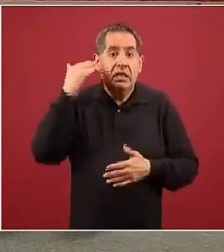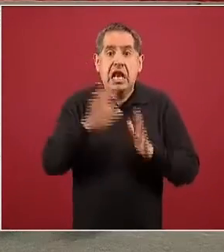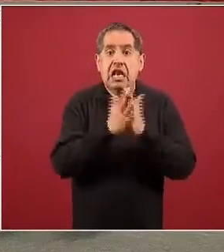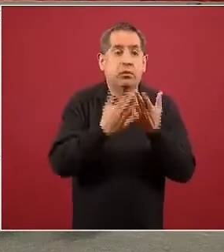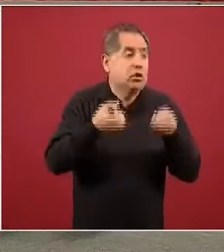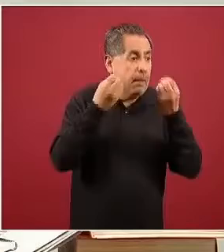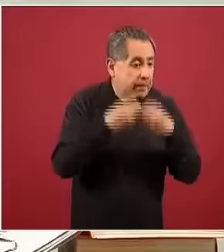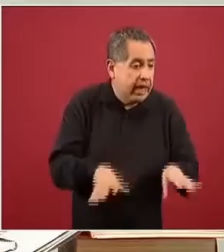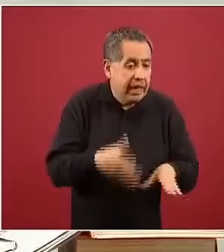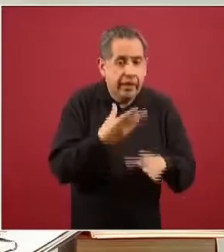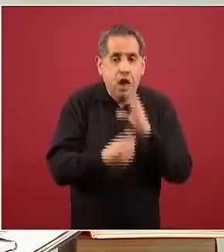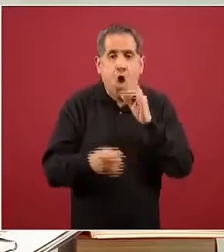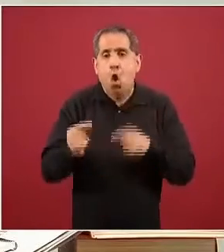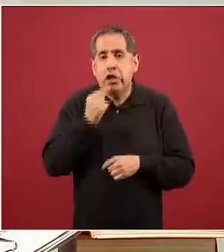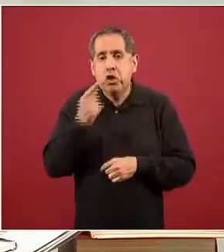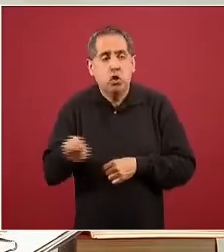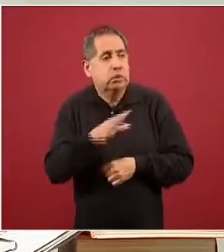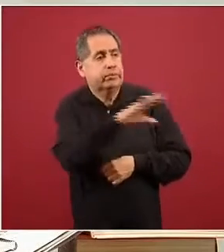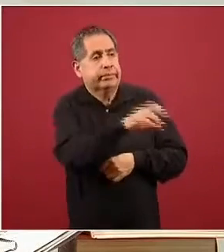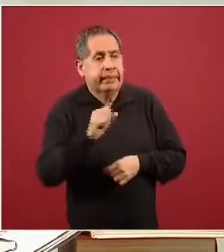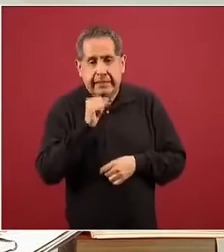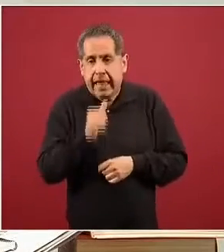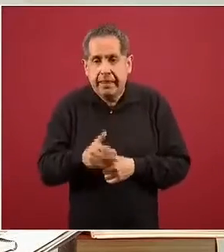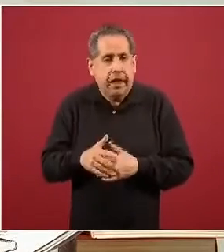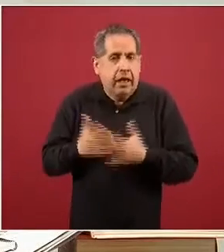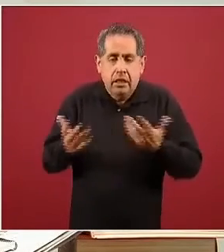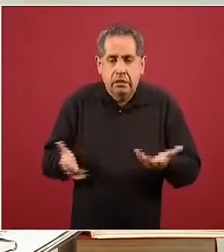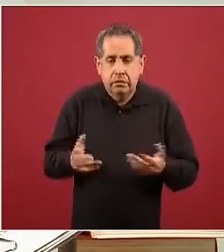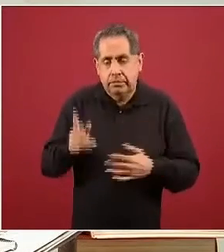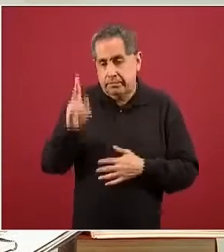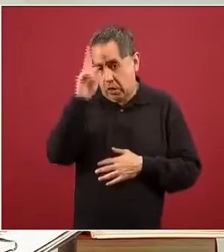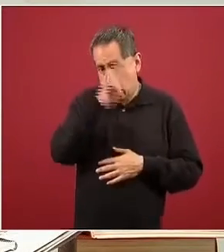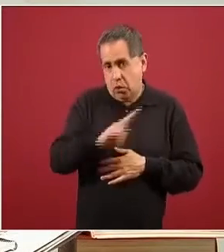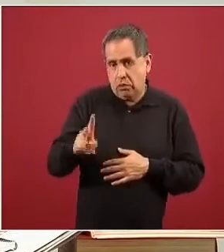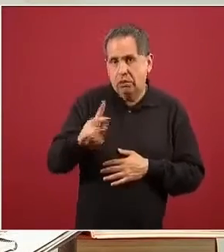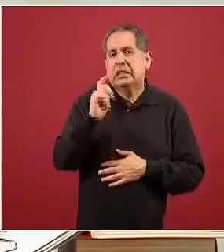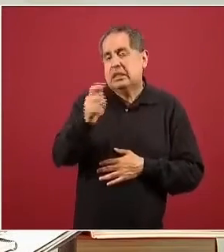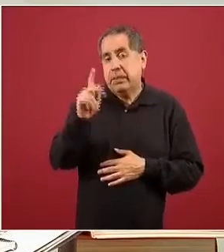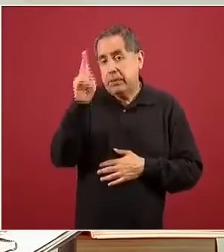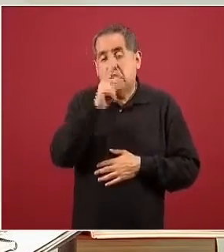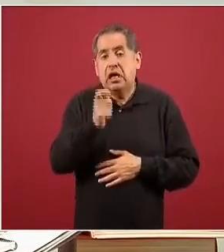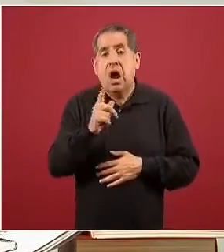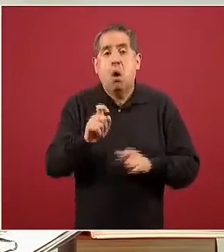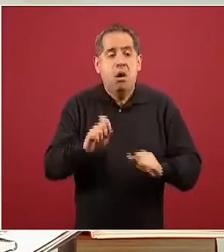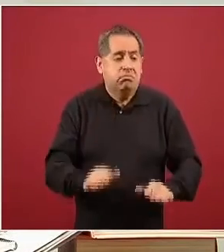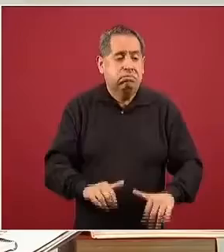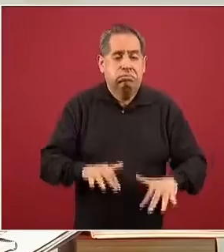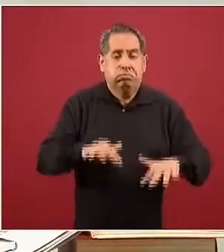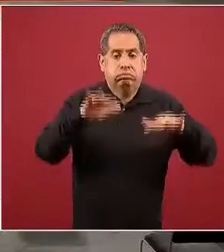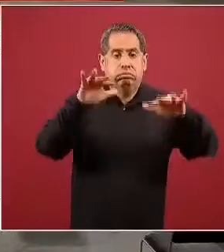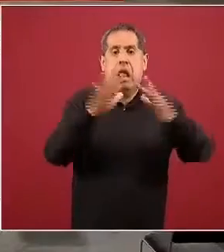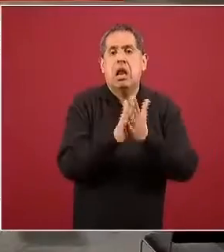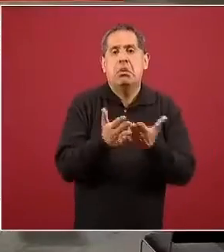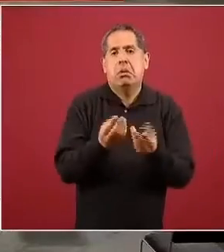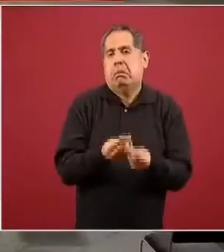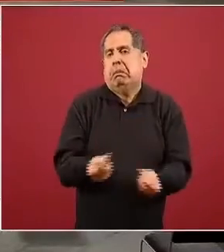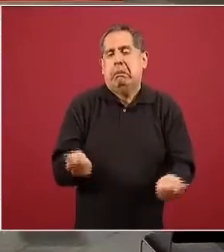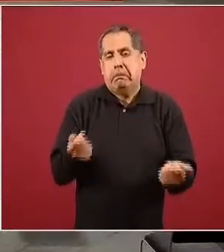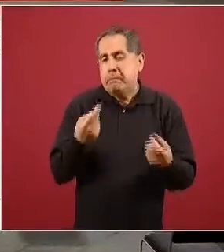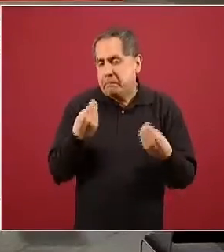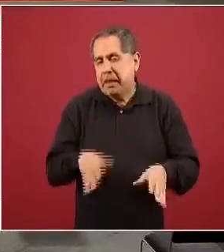los niños no tienen acceso, y bueno, es más terrible cuando las inundaciones, porque ahí sí se pierden